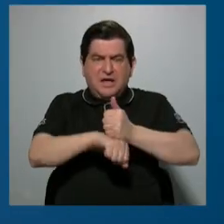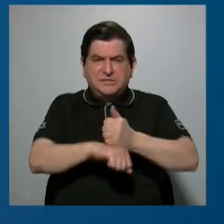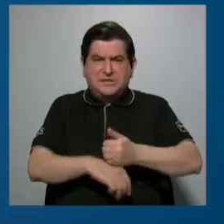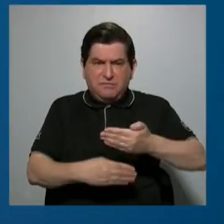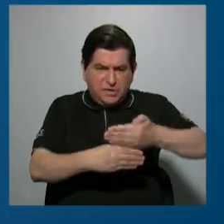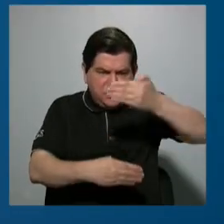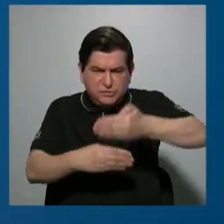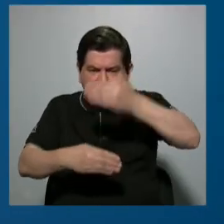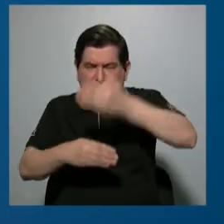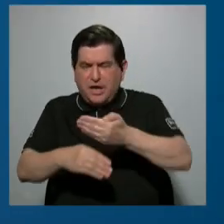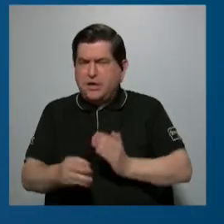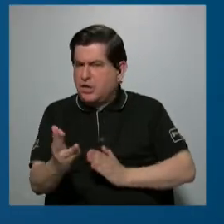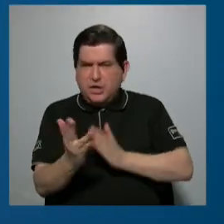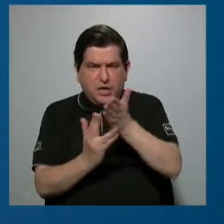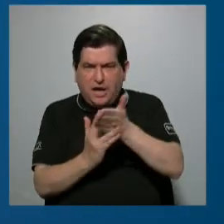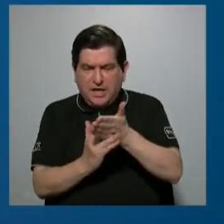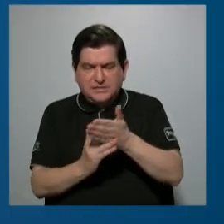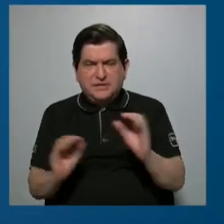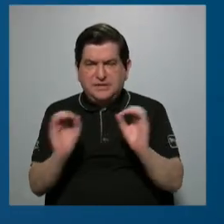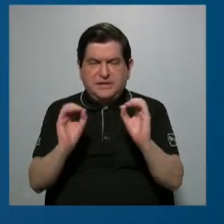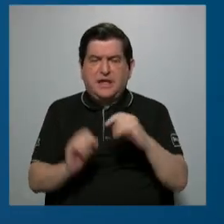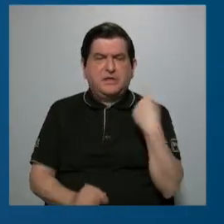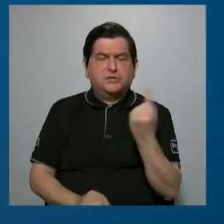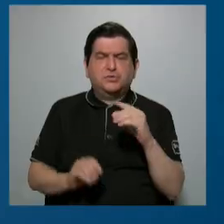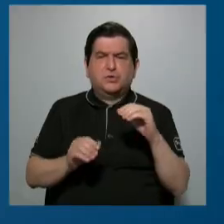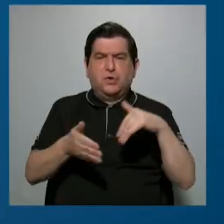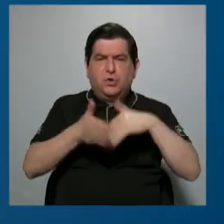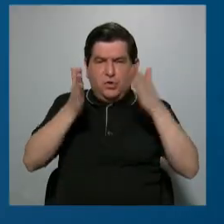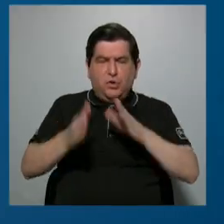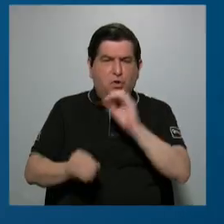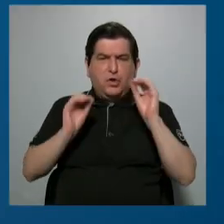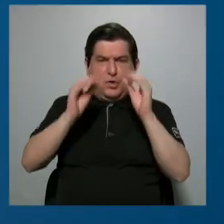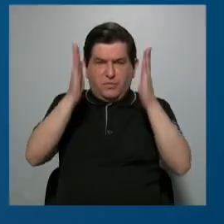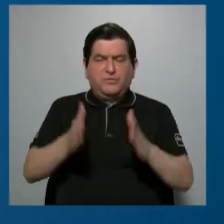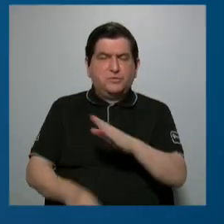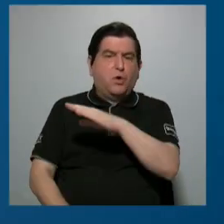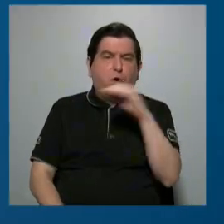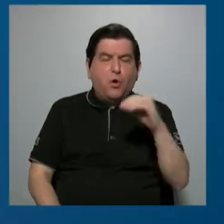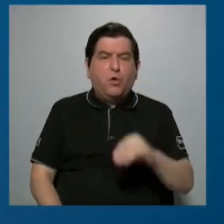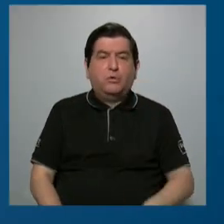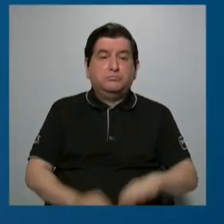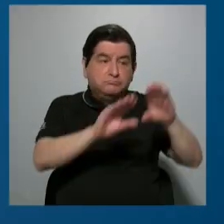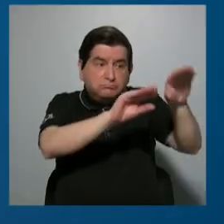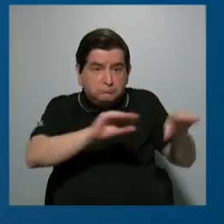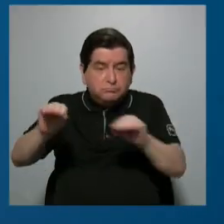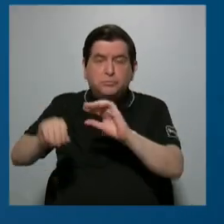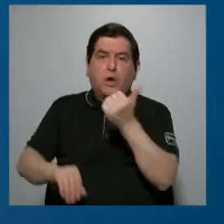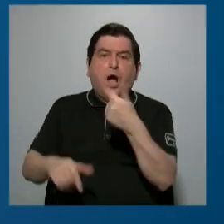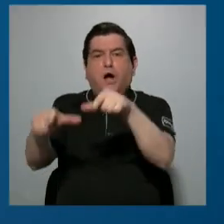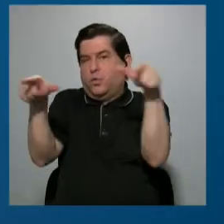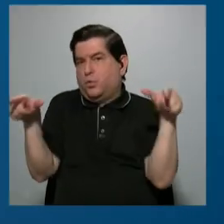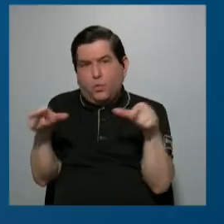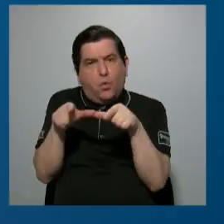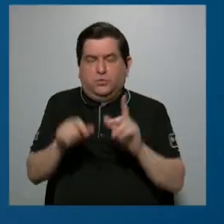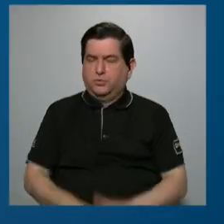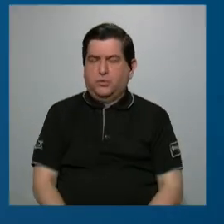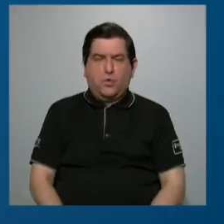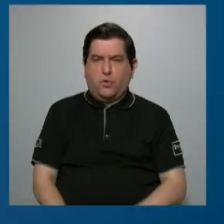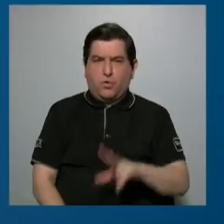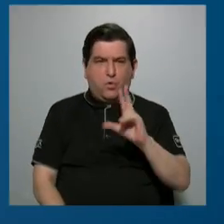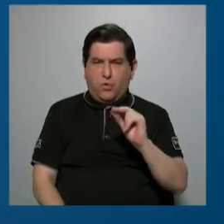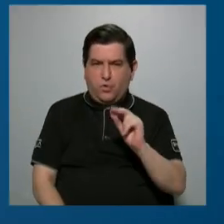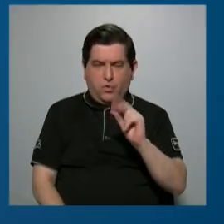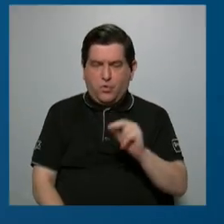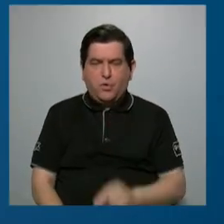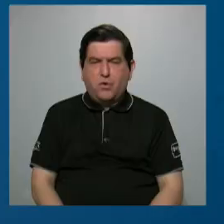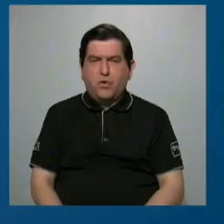entren a su campus sino los estudiantes y profesores, o mudándose ¿verdad? Irse a otro lugar que no fuera,